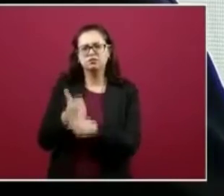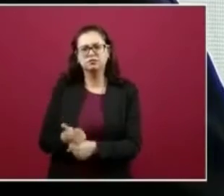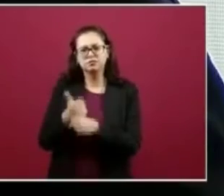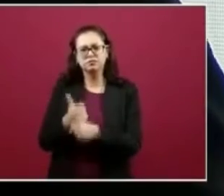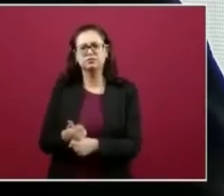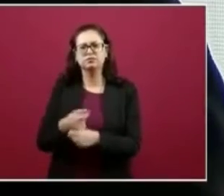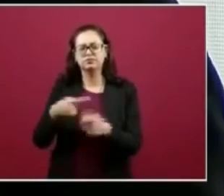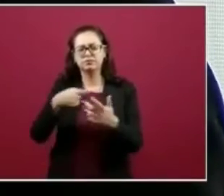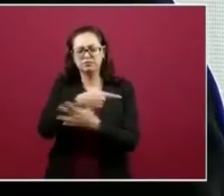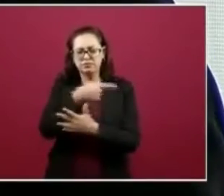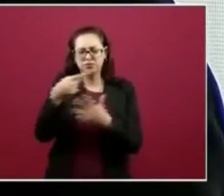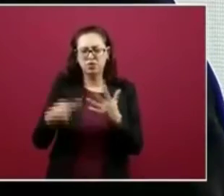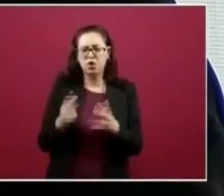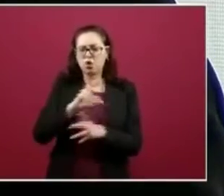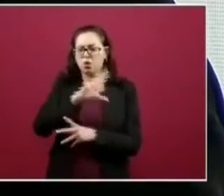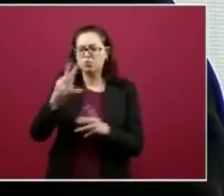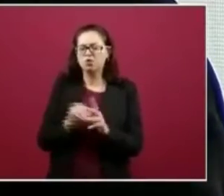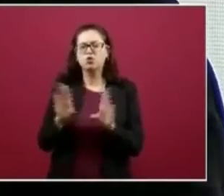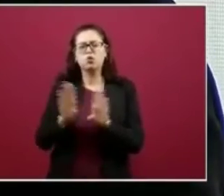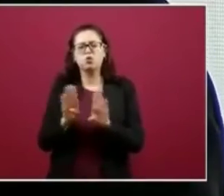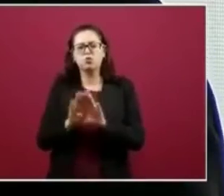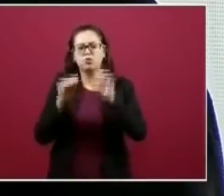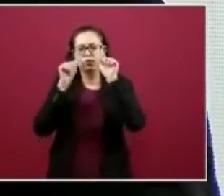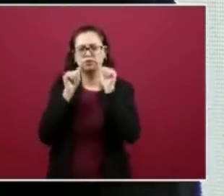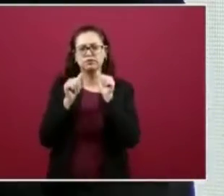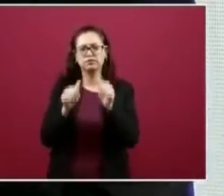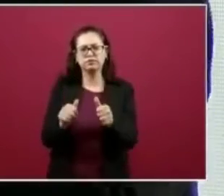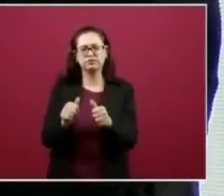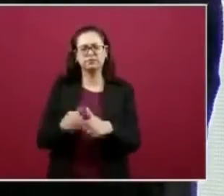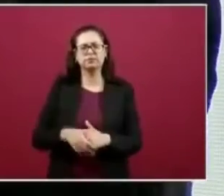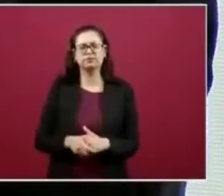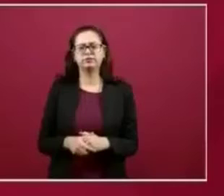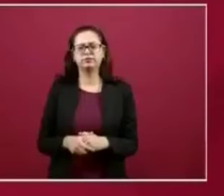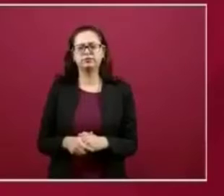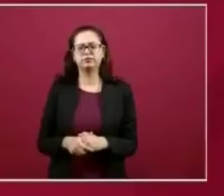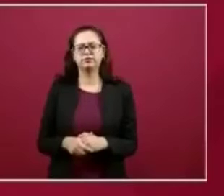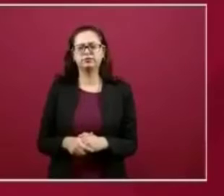las medidas para subsanarlas.